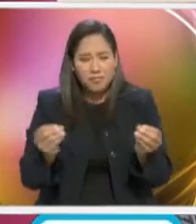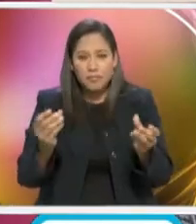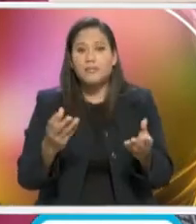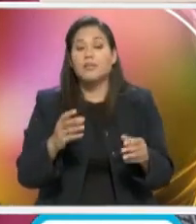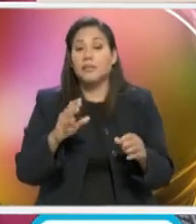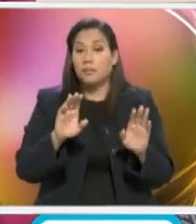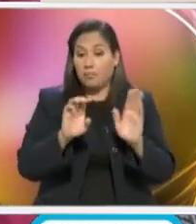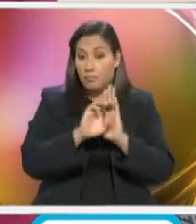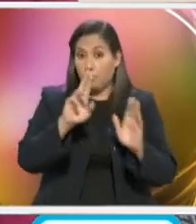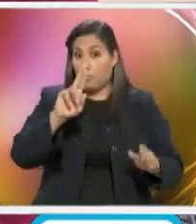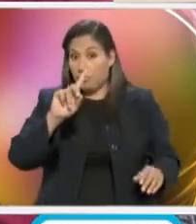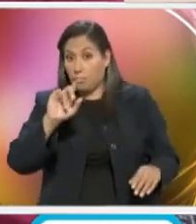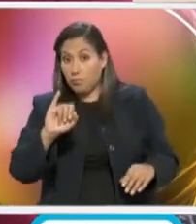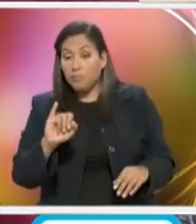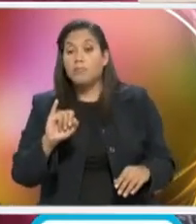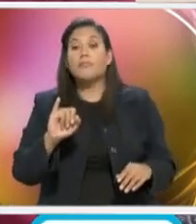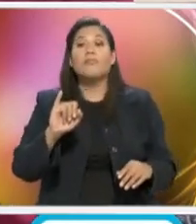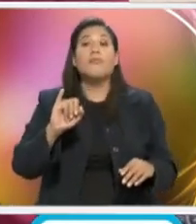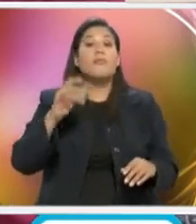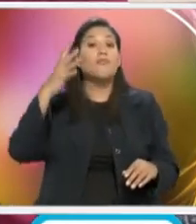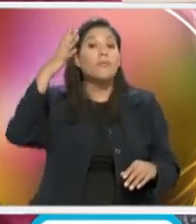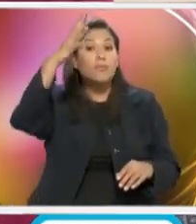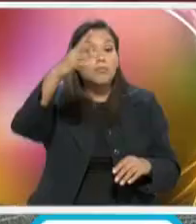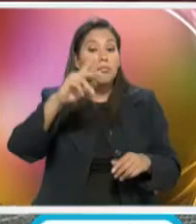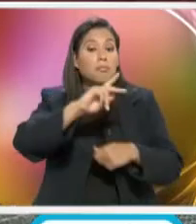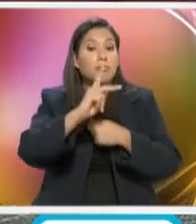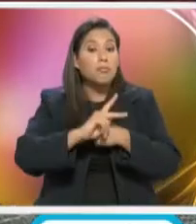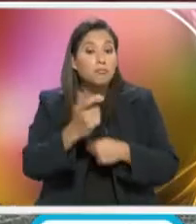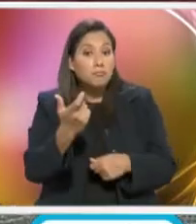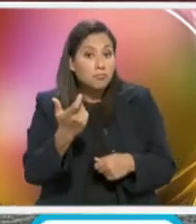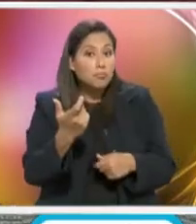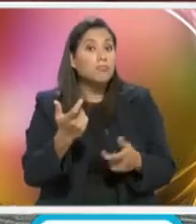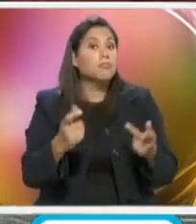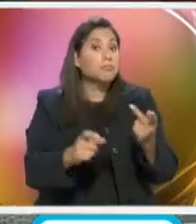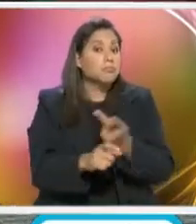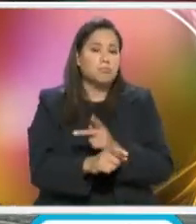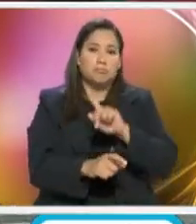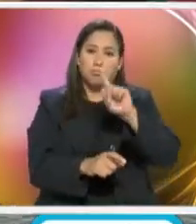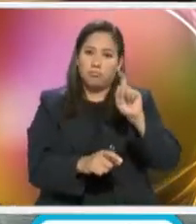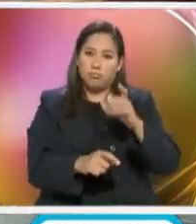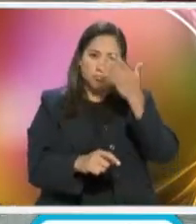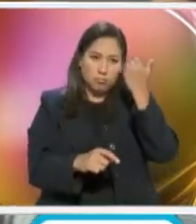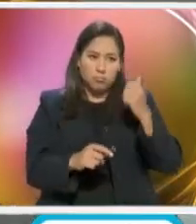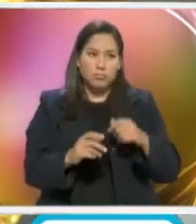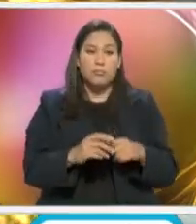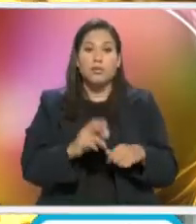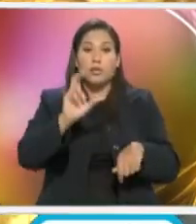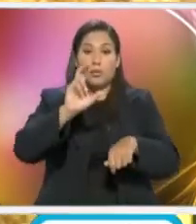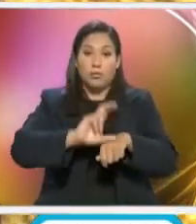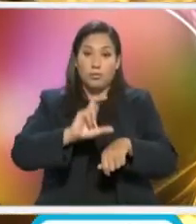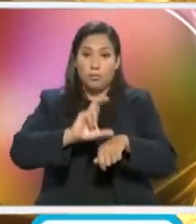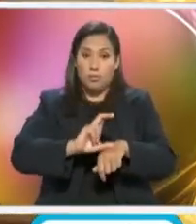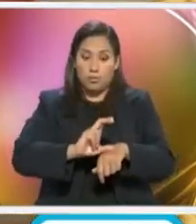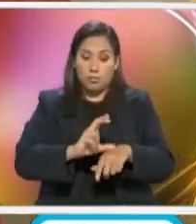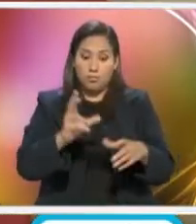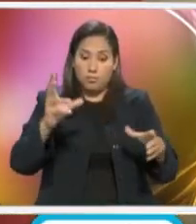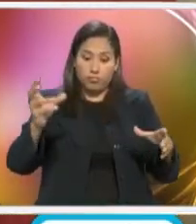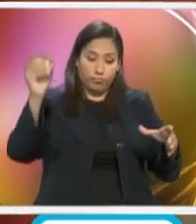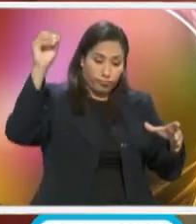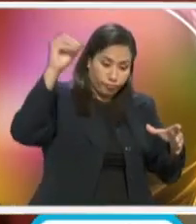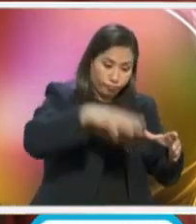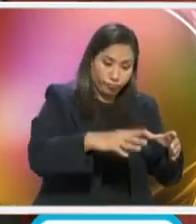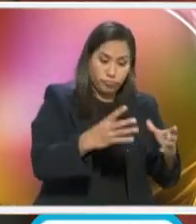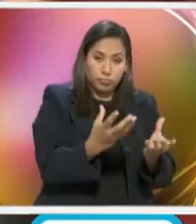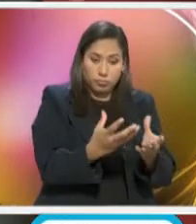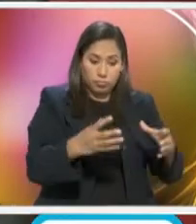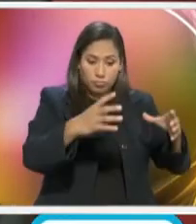Digo, porque la verdad no sabemos a dónde va a ir la economía, ¿no?, del país en un futuro. Nunca es recomendable todo en los huevos en la misma canasta. Nunca. Eso. Siempre en finanzas